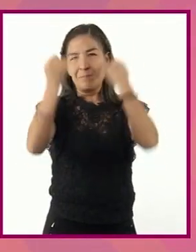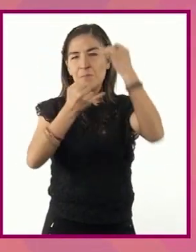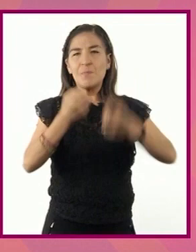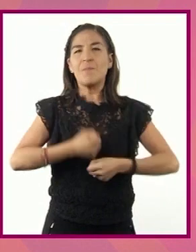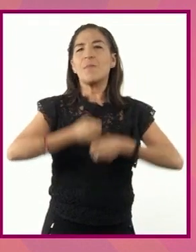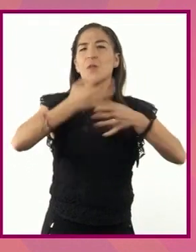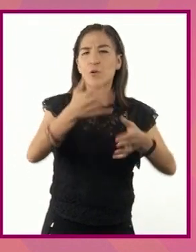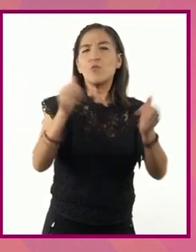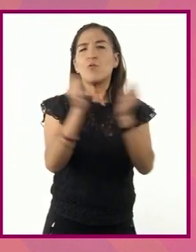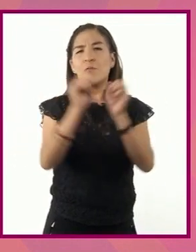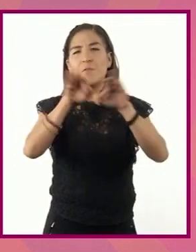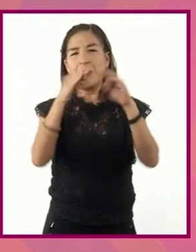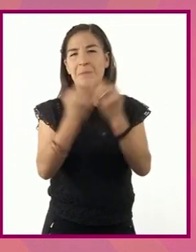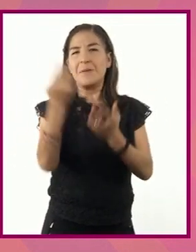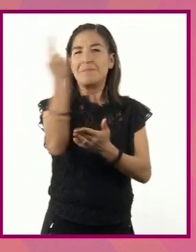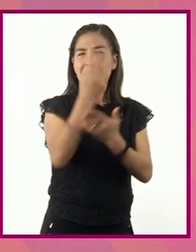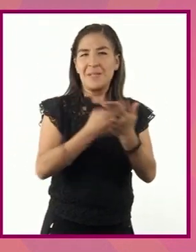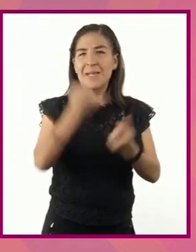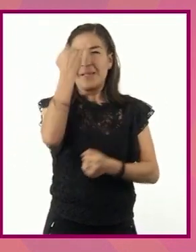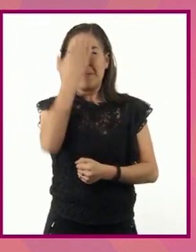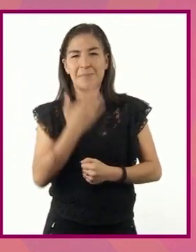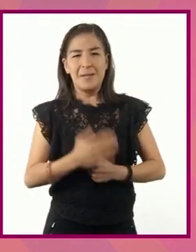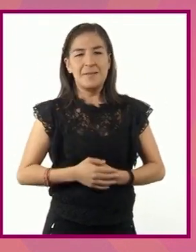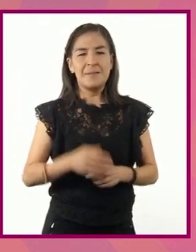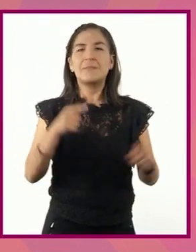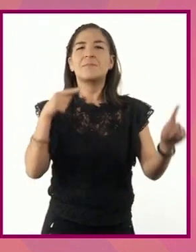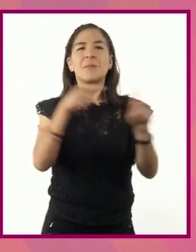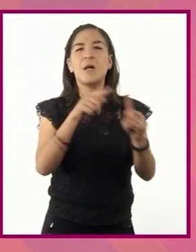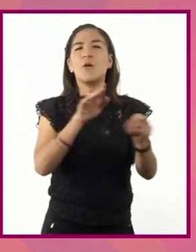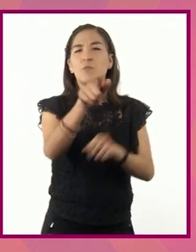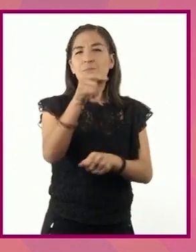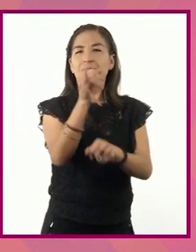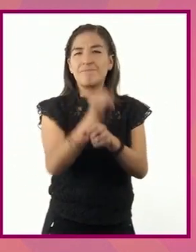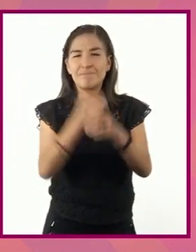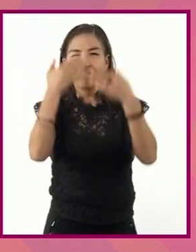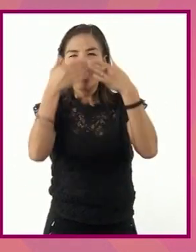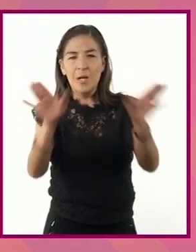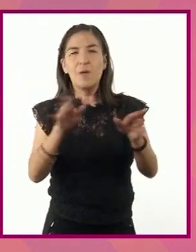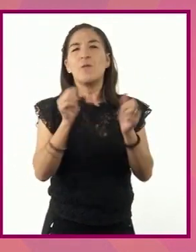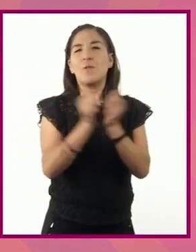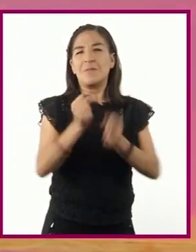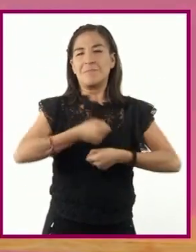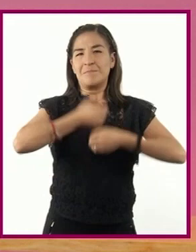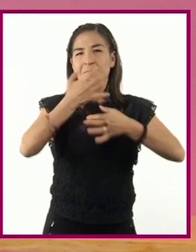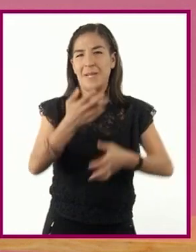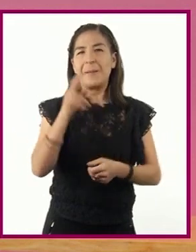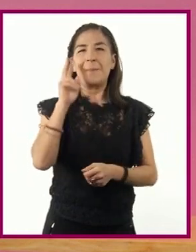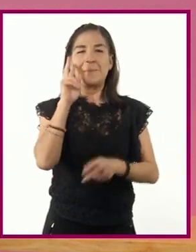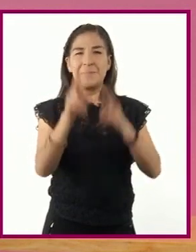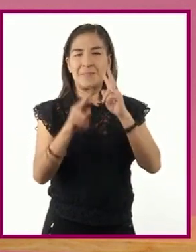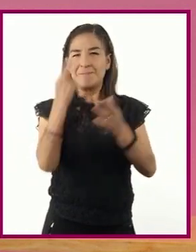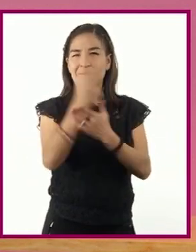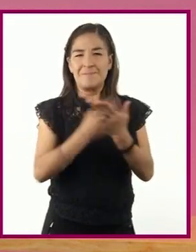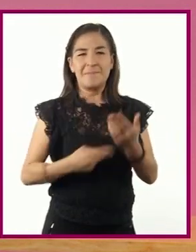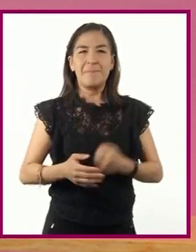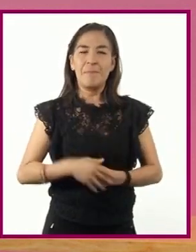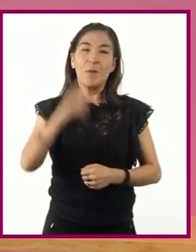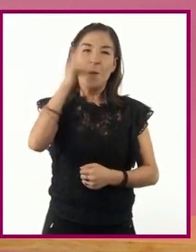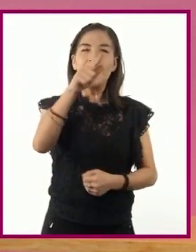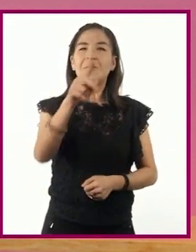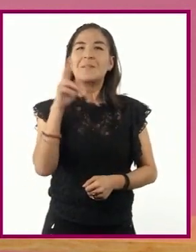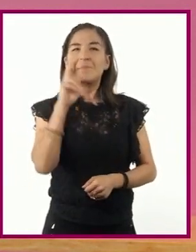formas gráficas y el propósito fue explorar elementos plásticos en poemas. Esperamos que hayan